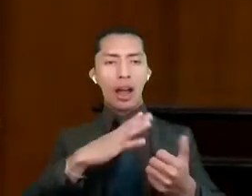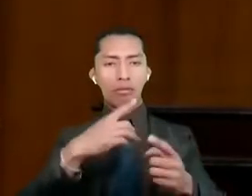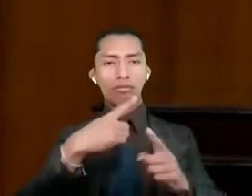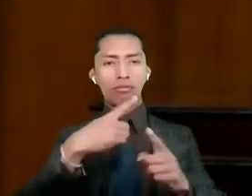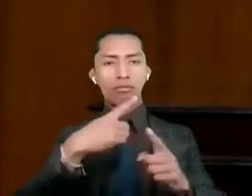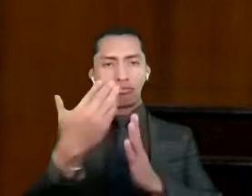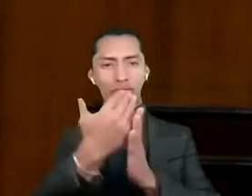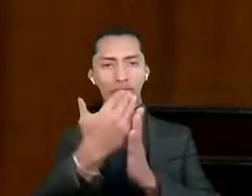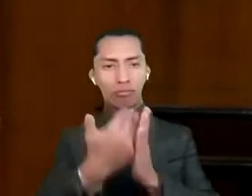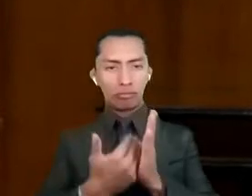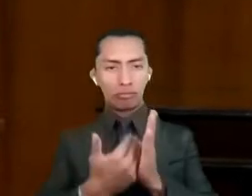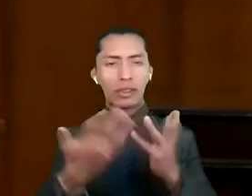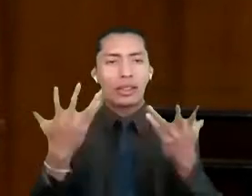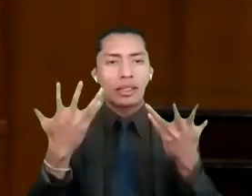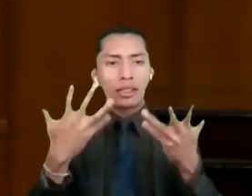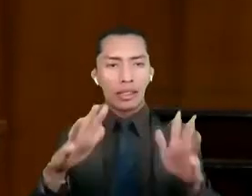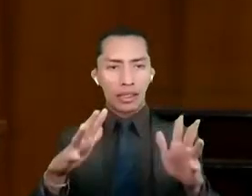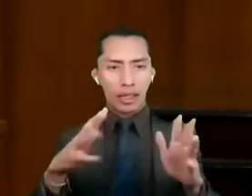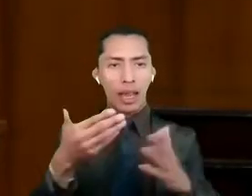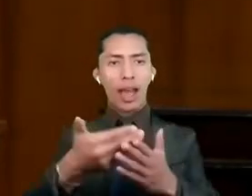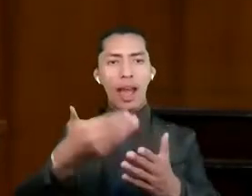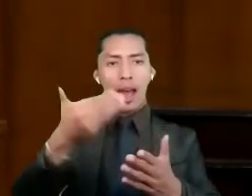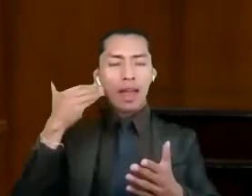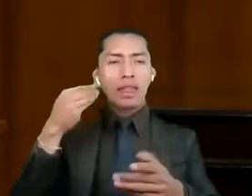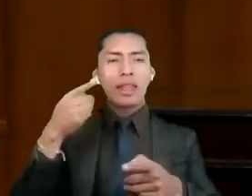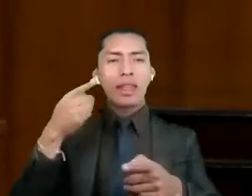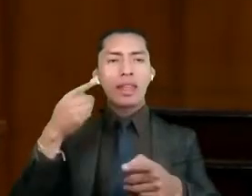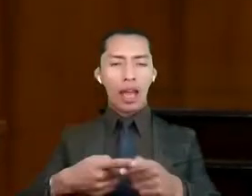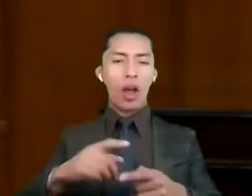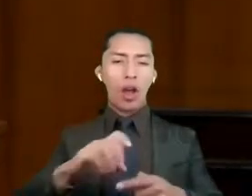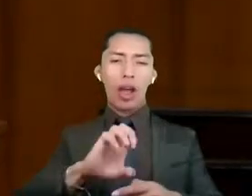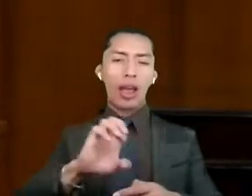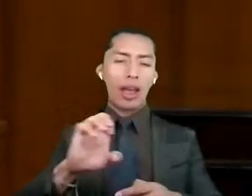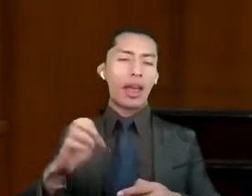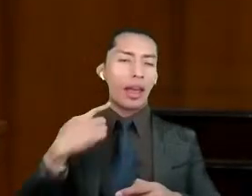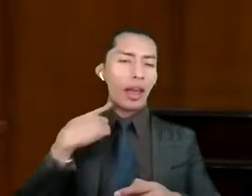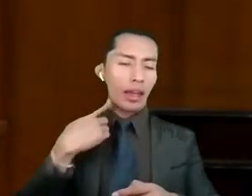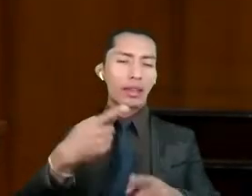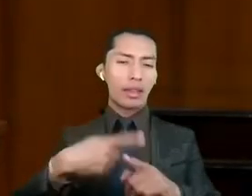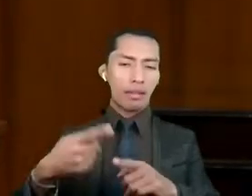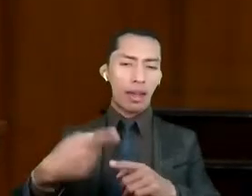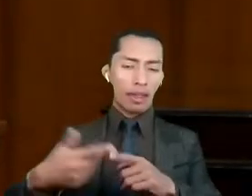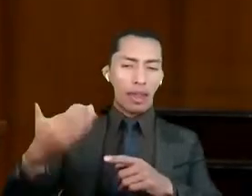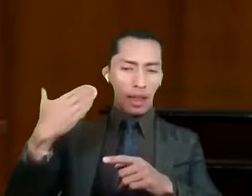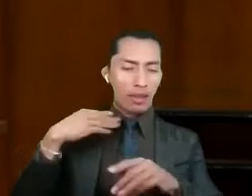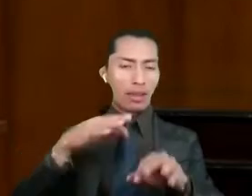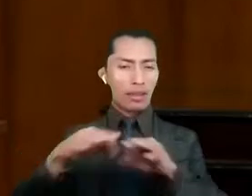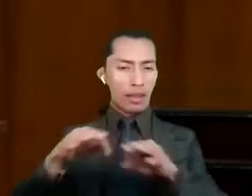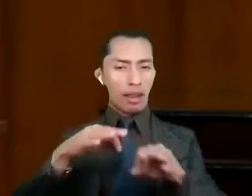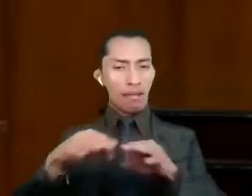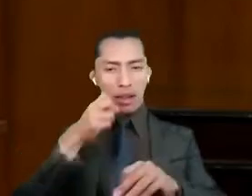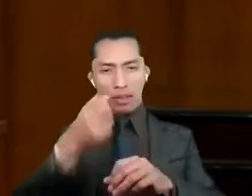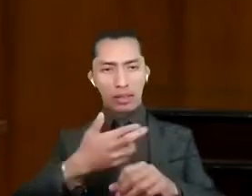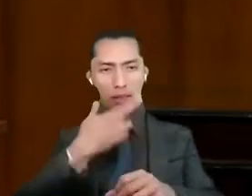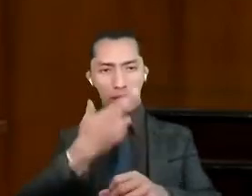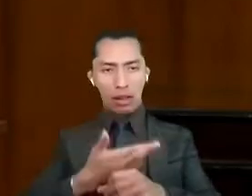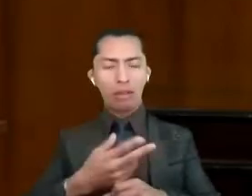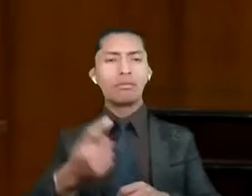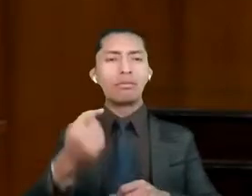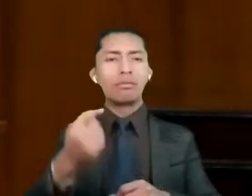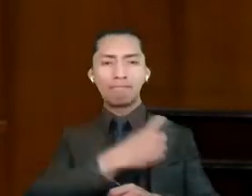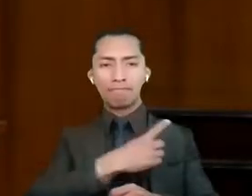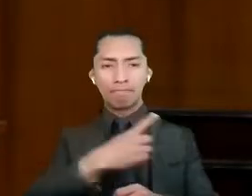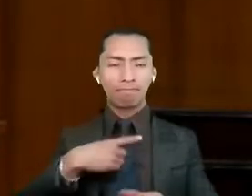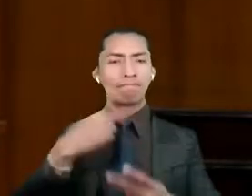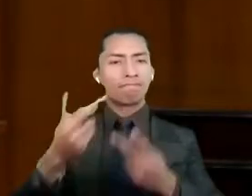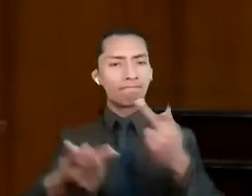esta ya habían sido puestas en marcha por sus predecesores. Pero no por ello dejaremos de hacer cuestionamientos